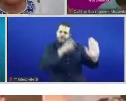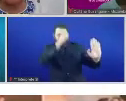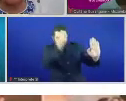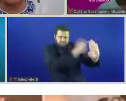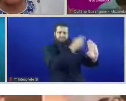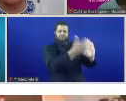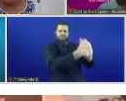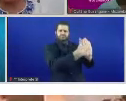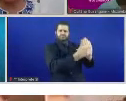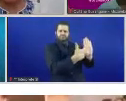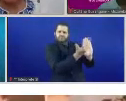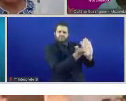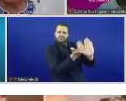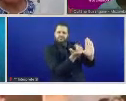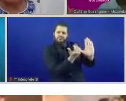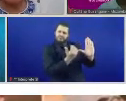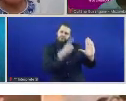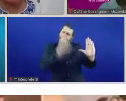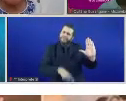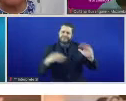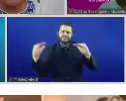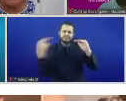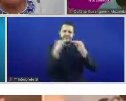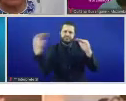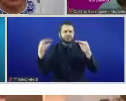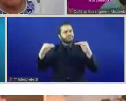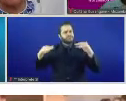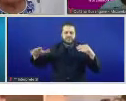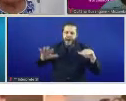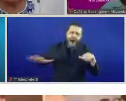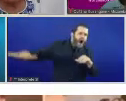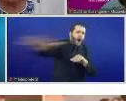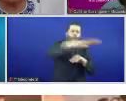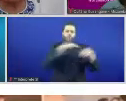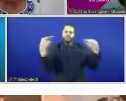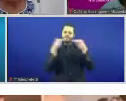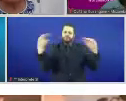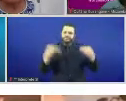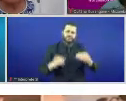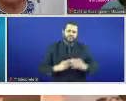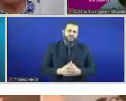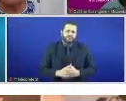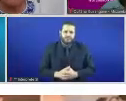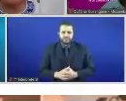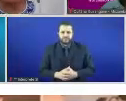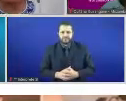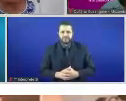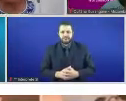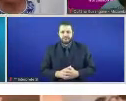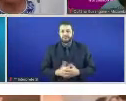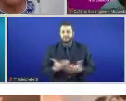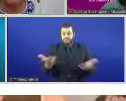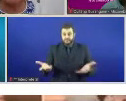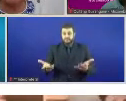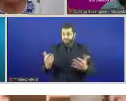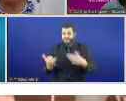la igualdad de género. Desde los mecanismos internacionales, es necesario igual esta construcción